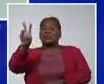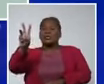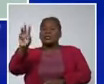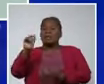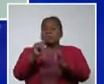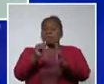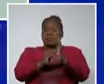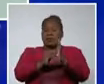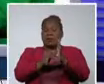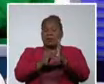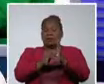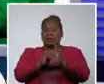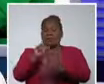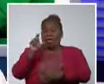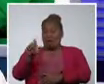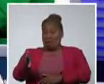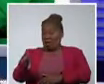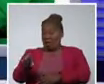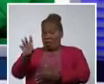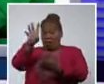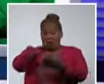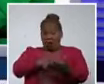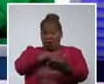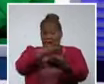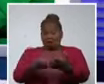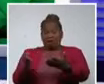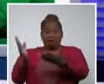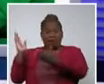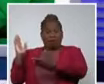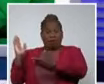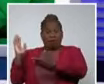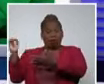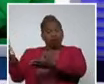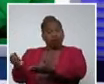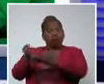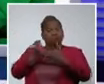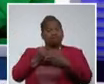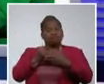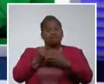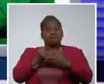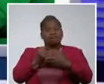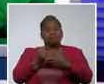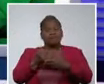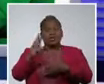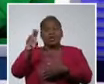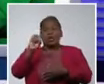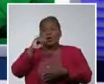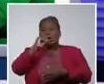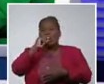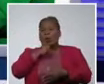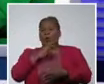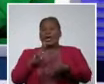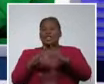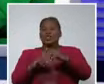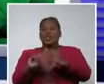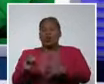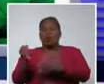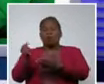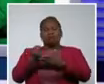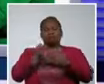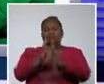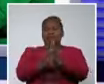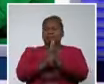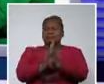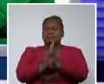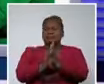Y ahí al final hay un gráfico que nos ayudó el Roberto a poderlo presentar,